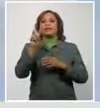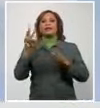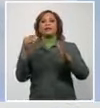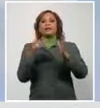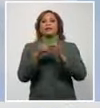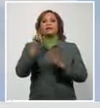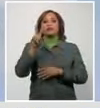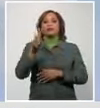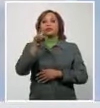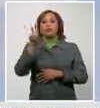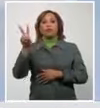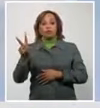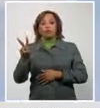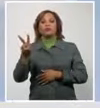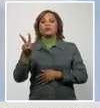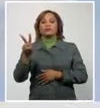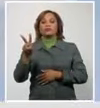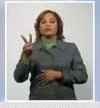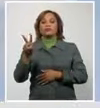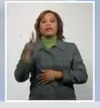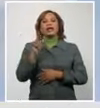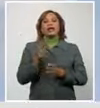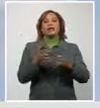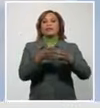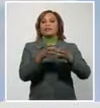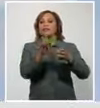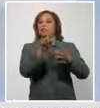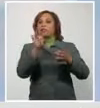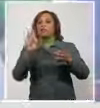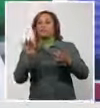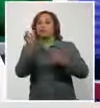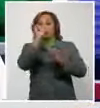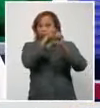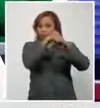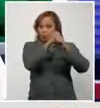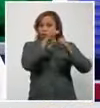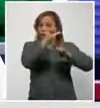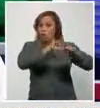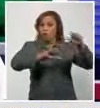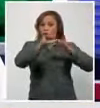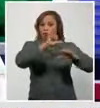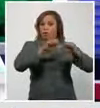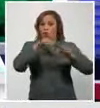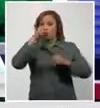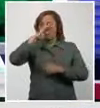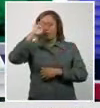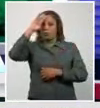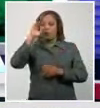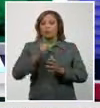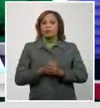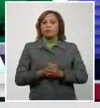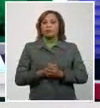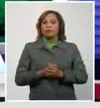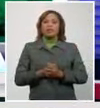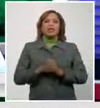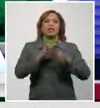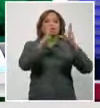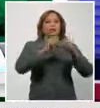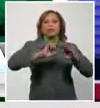13.212 muestras en los 18 laboratorios de nuestro país, y como